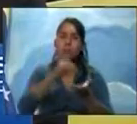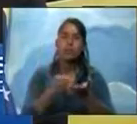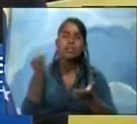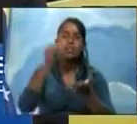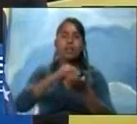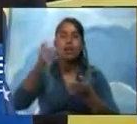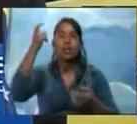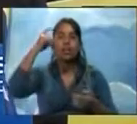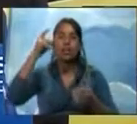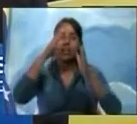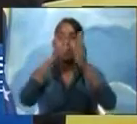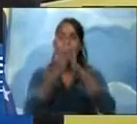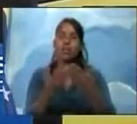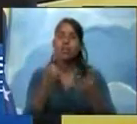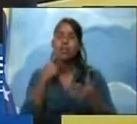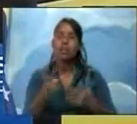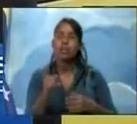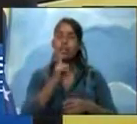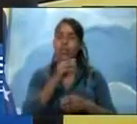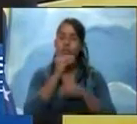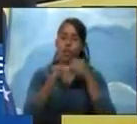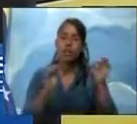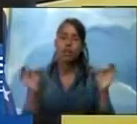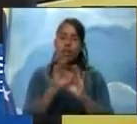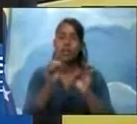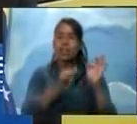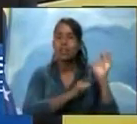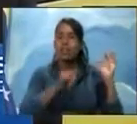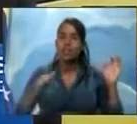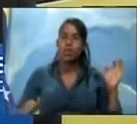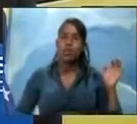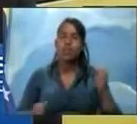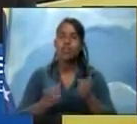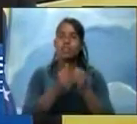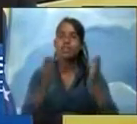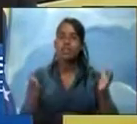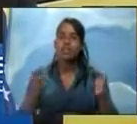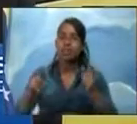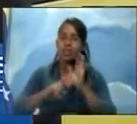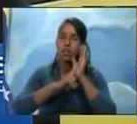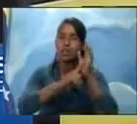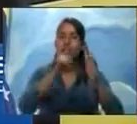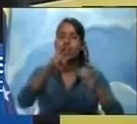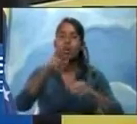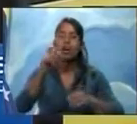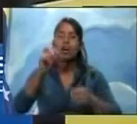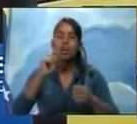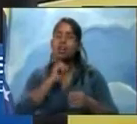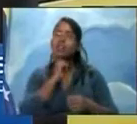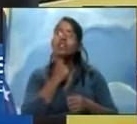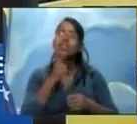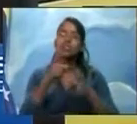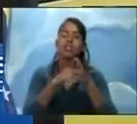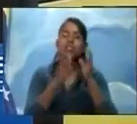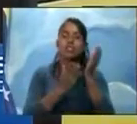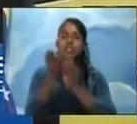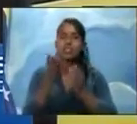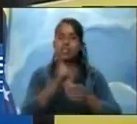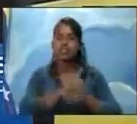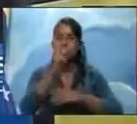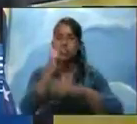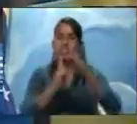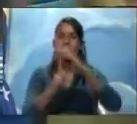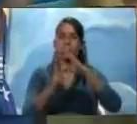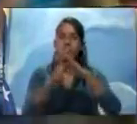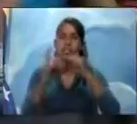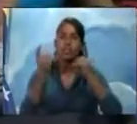y la Biblia dice que no hará nada el Señor Jehová sin que manifieste su secreto a sus siervos los profetas.